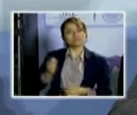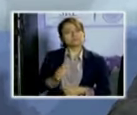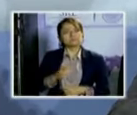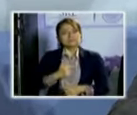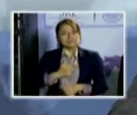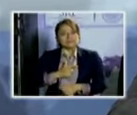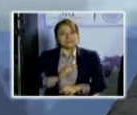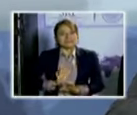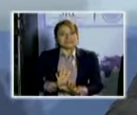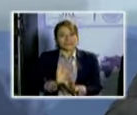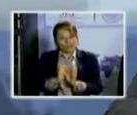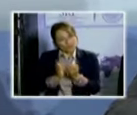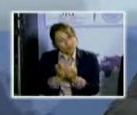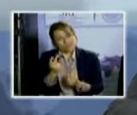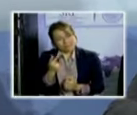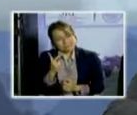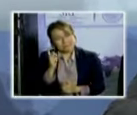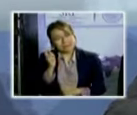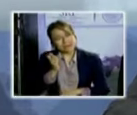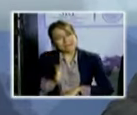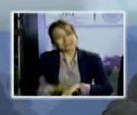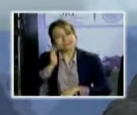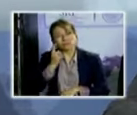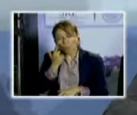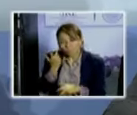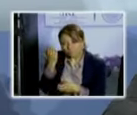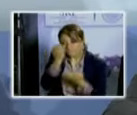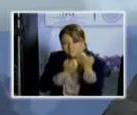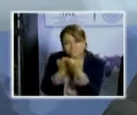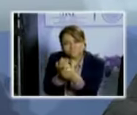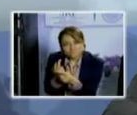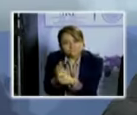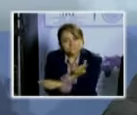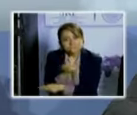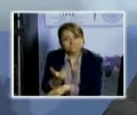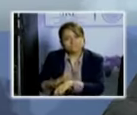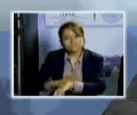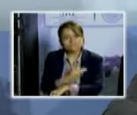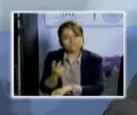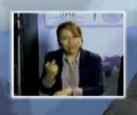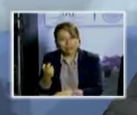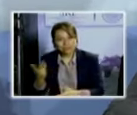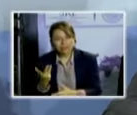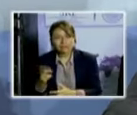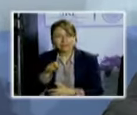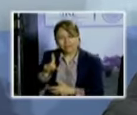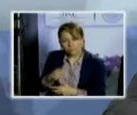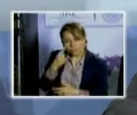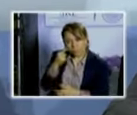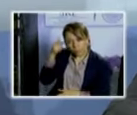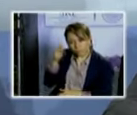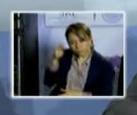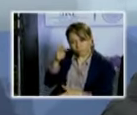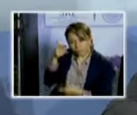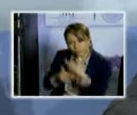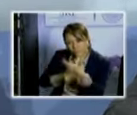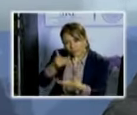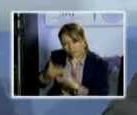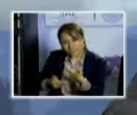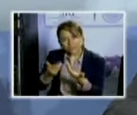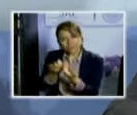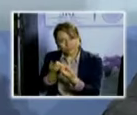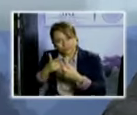como el resultado de un proceso social, económico y a veces también fisiológico, como alternativa